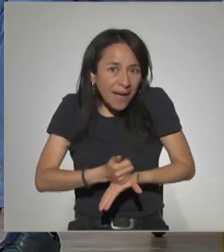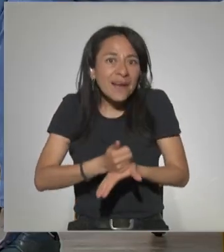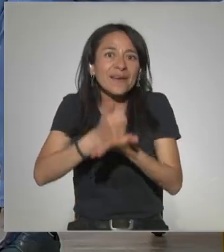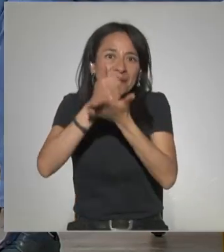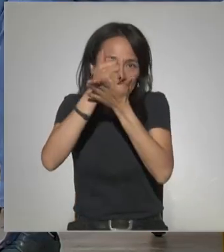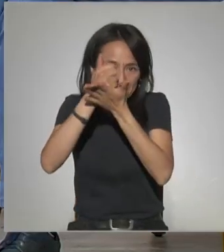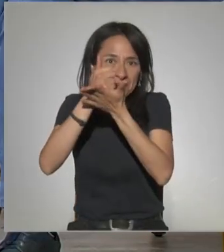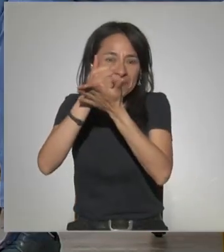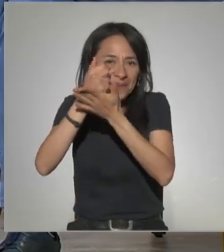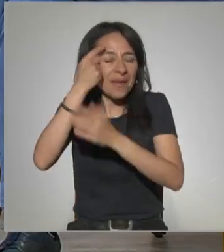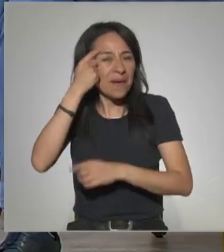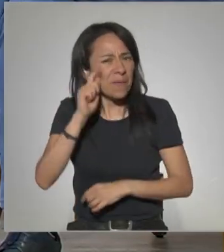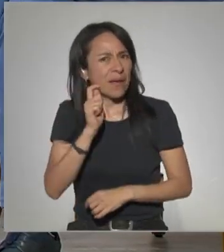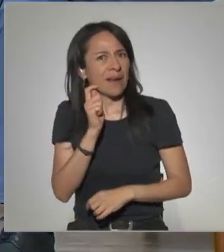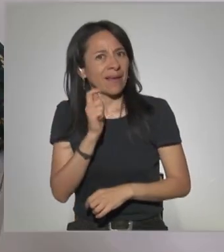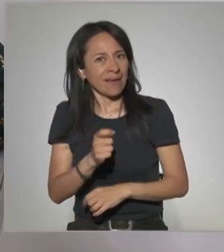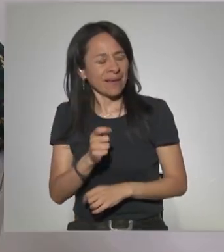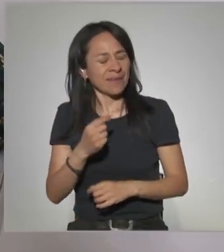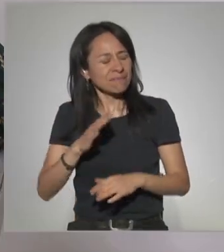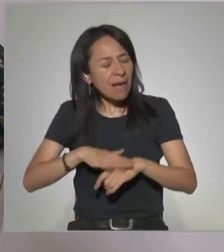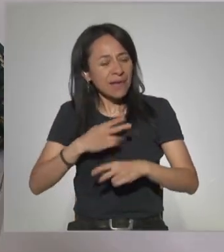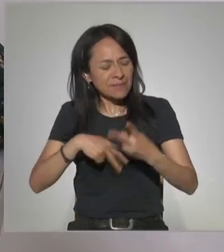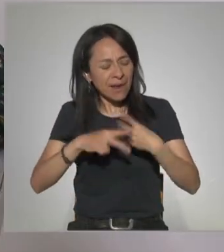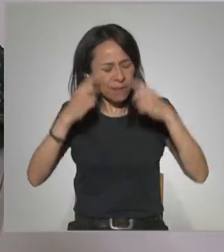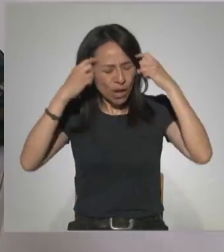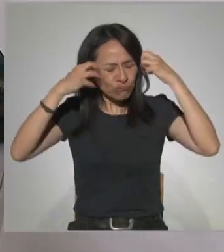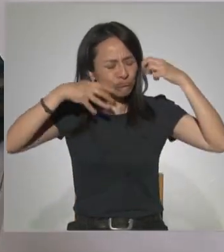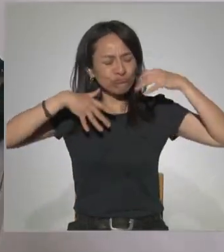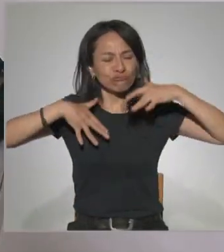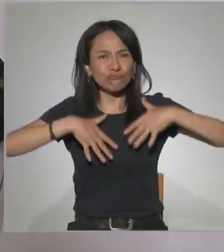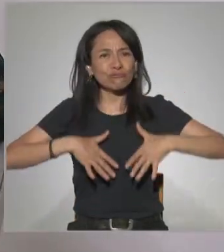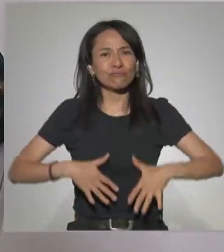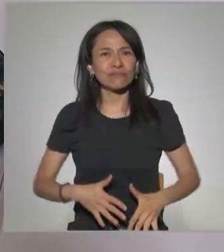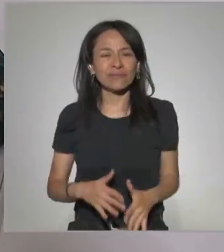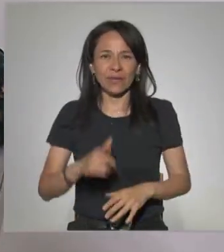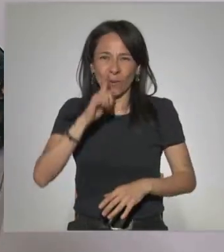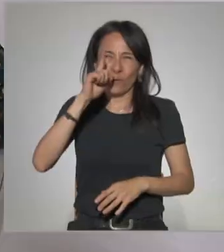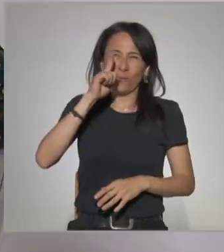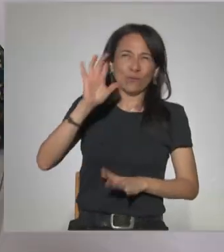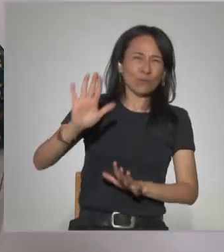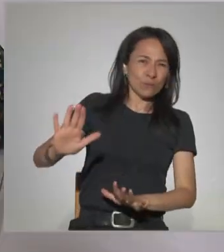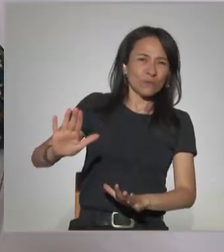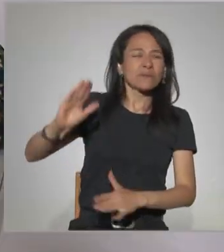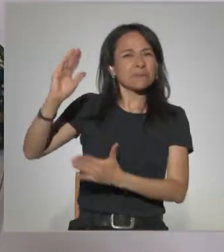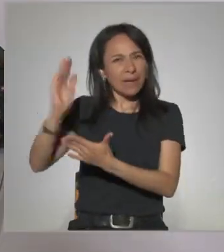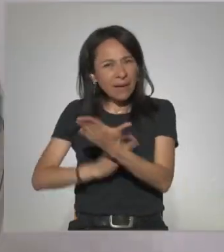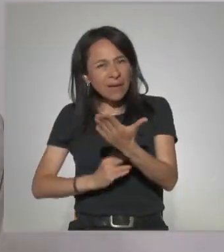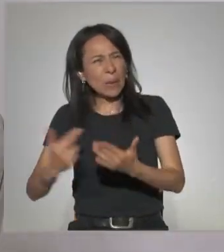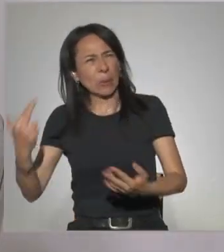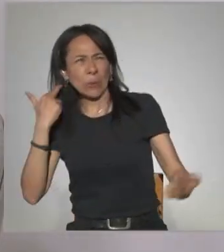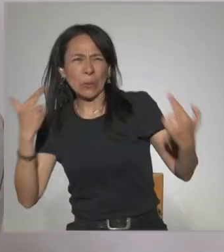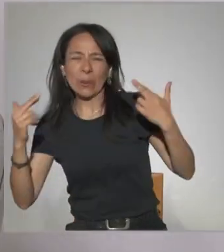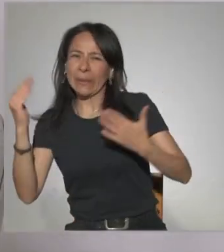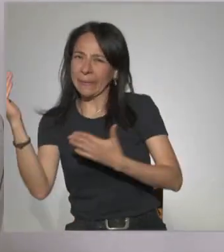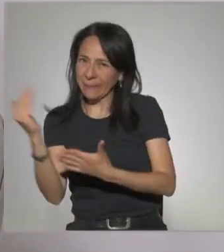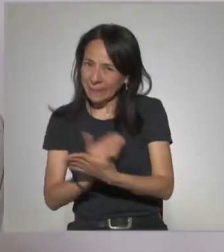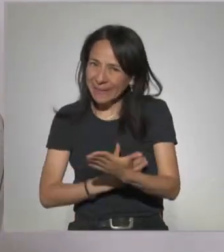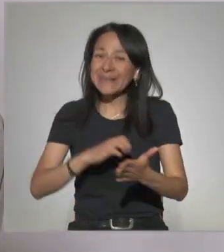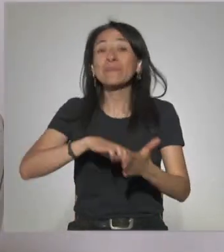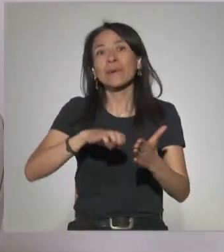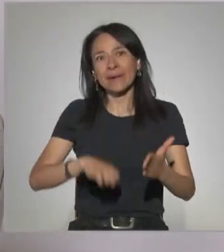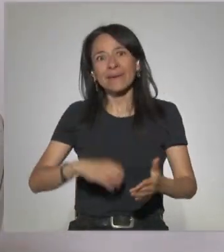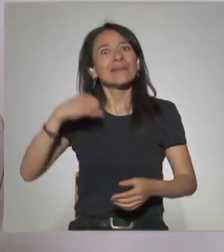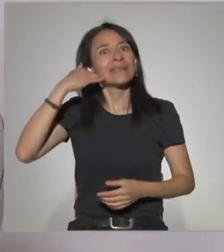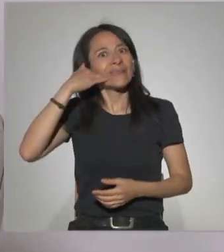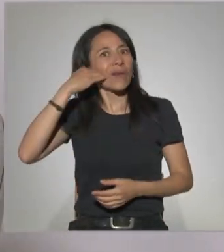que aumente la secreción de melatonina, la luz, por ejemplo, pues evitarla, los ruidos, por ejemplo, las pantallas en el